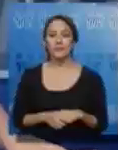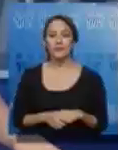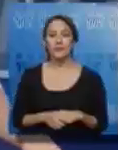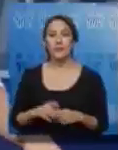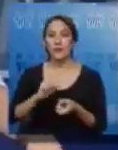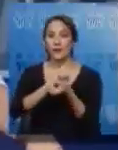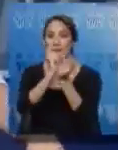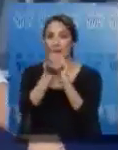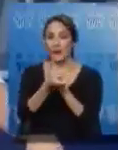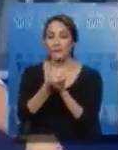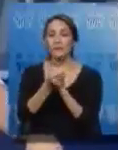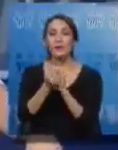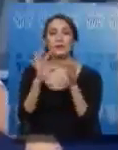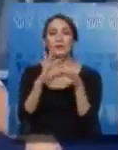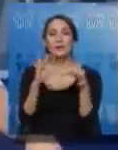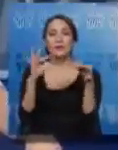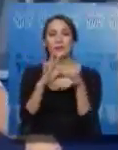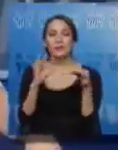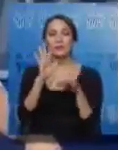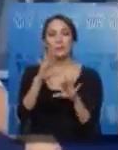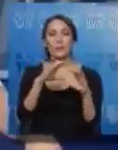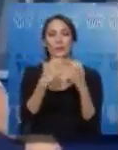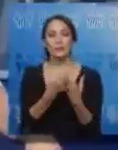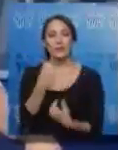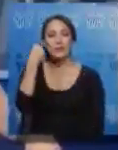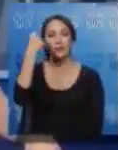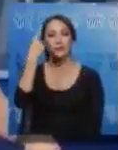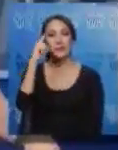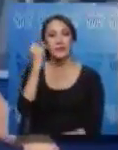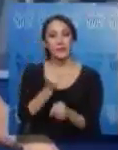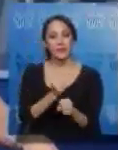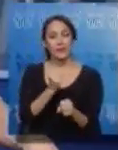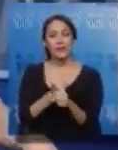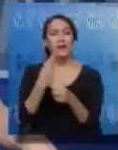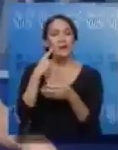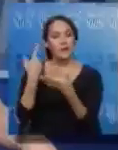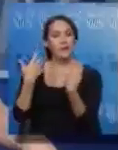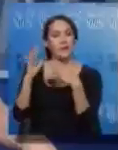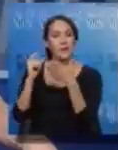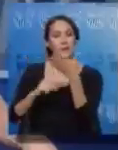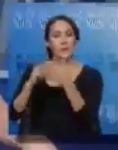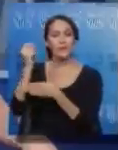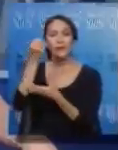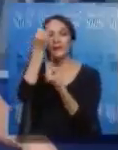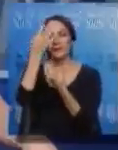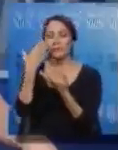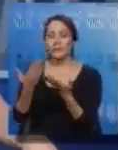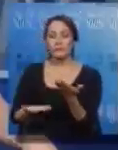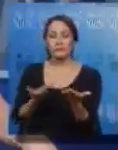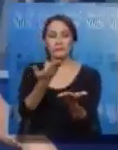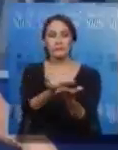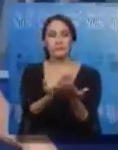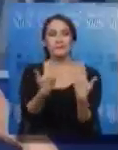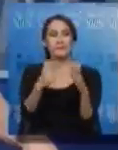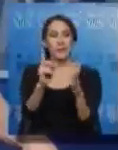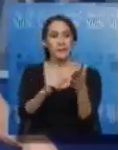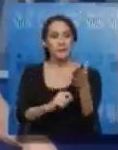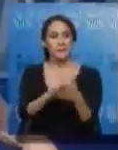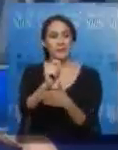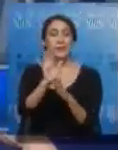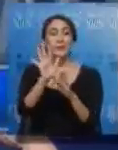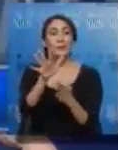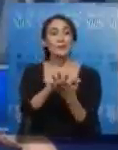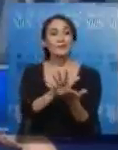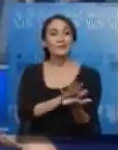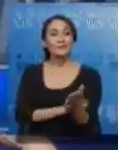Con cambios en el texto original, la Comisión de Derechos para los Trabajadores aprobó el informe para primer debate de las reformas laborales. El proyecto